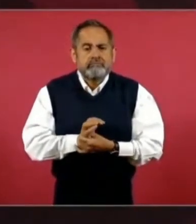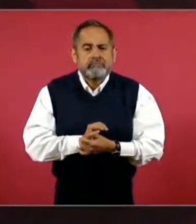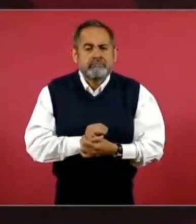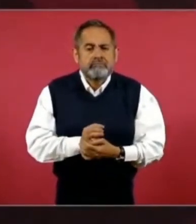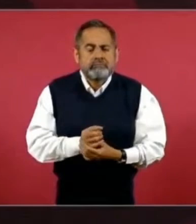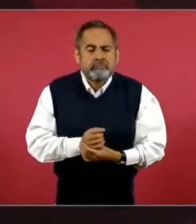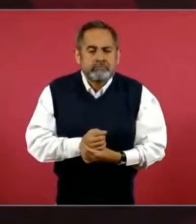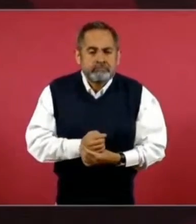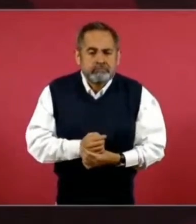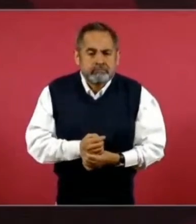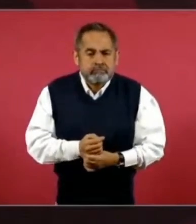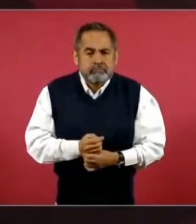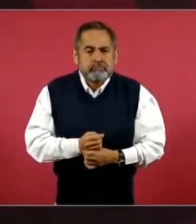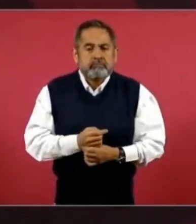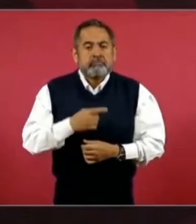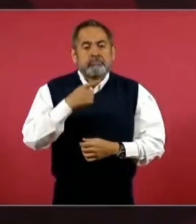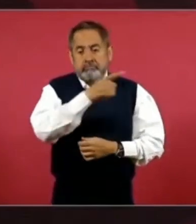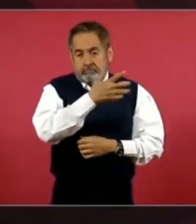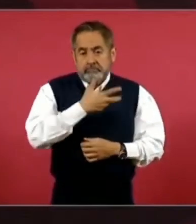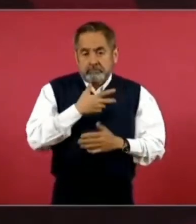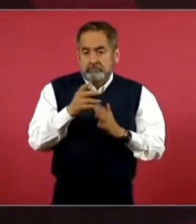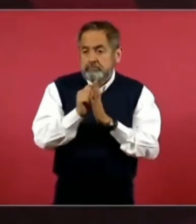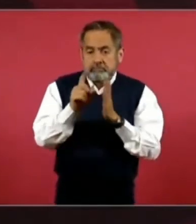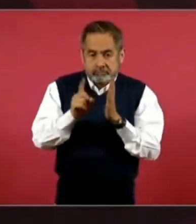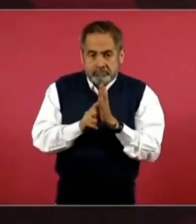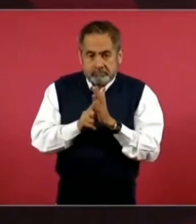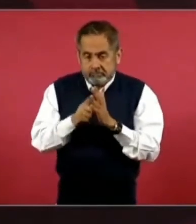tenían una solicitud de extradición